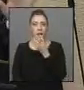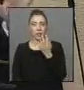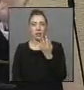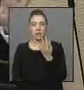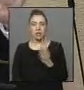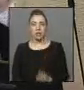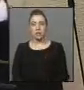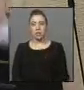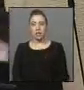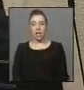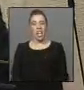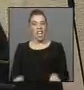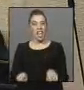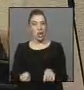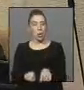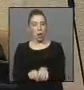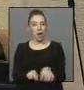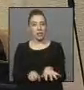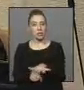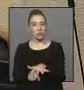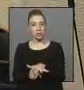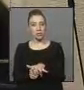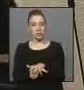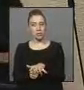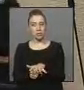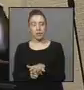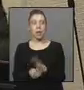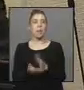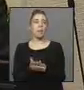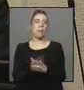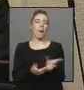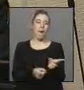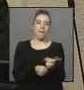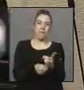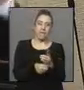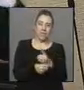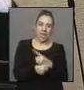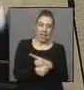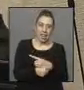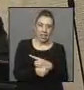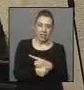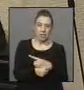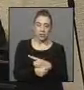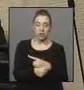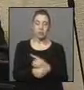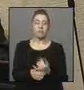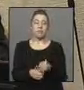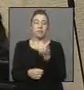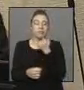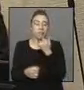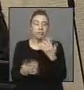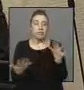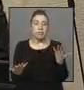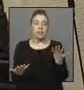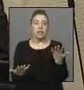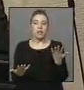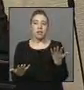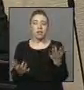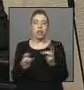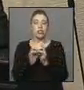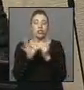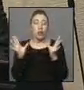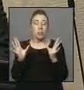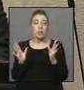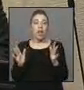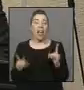iguales condiciones, es decir, de velocidad, de imprevisión, etcétera, la